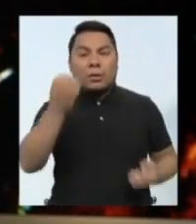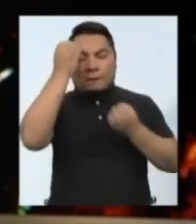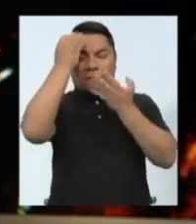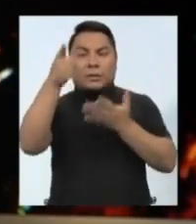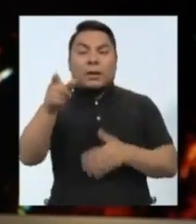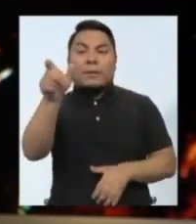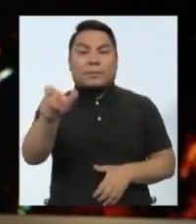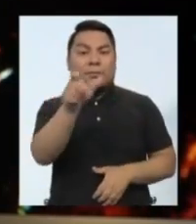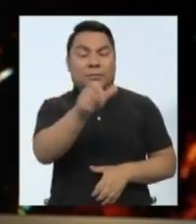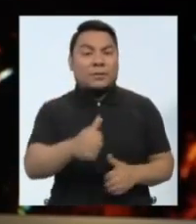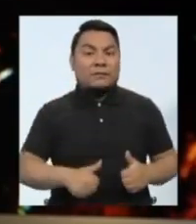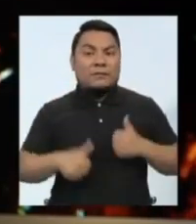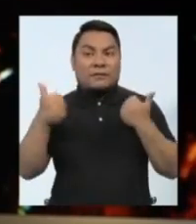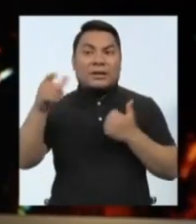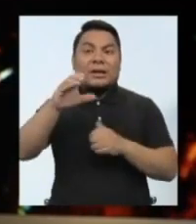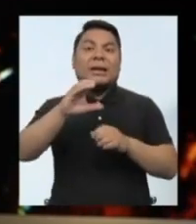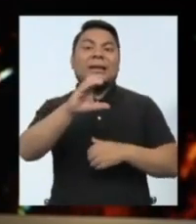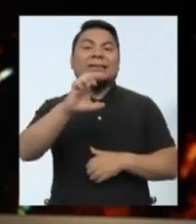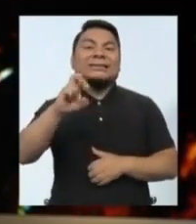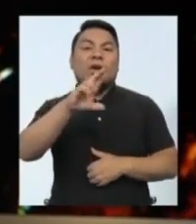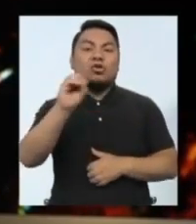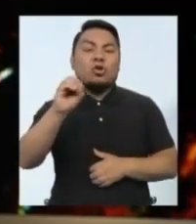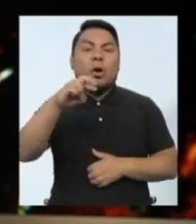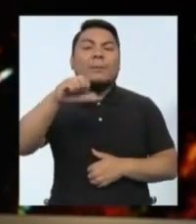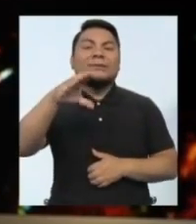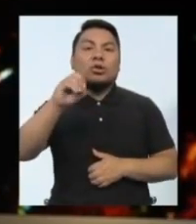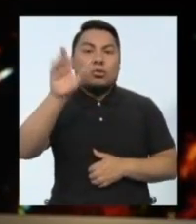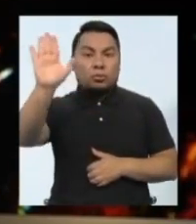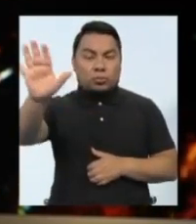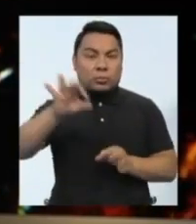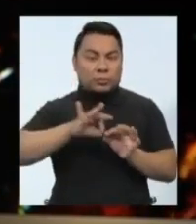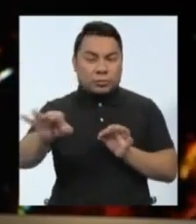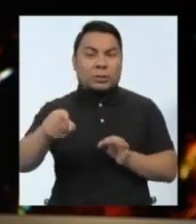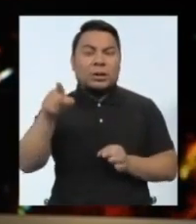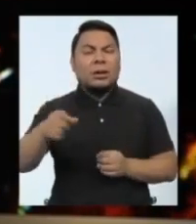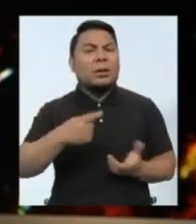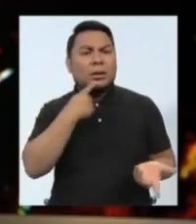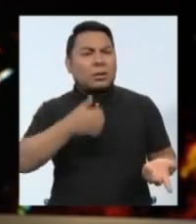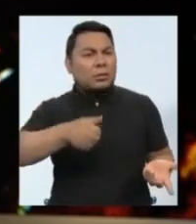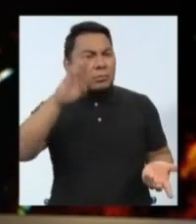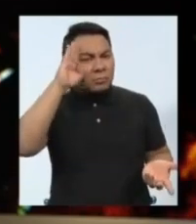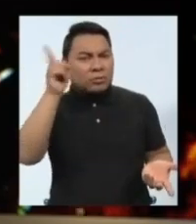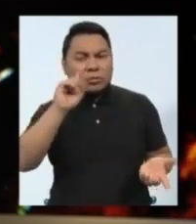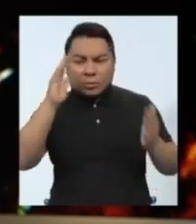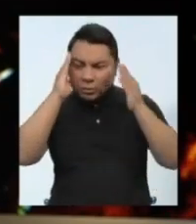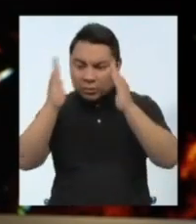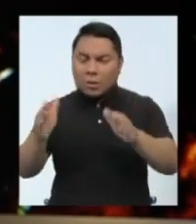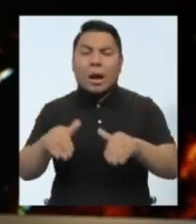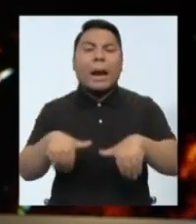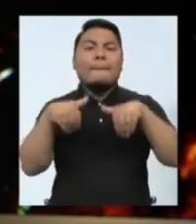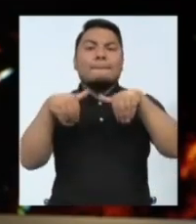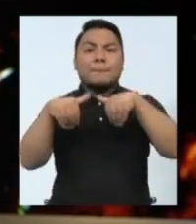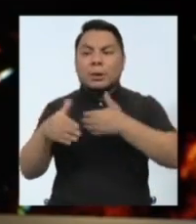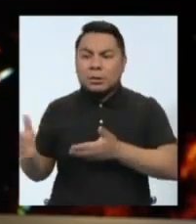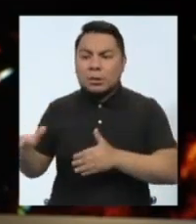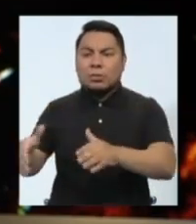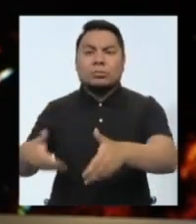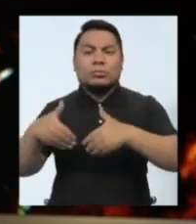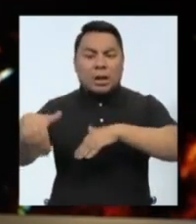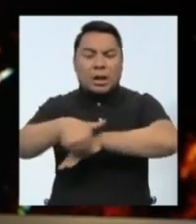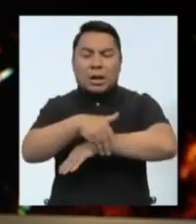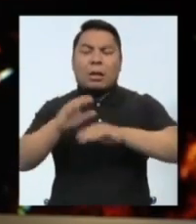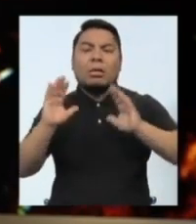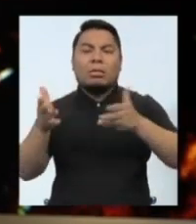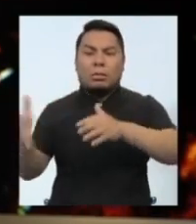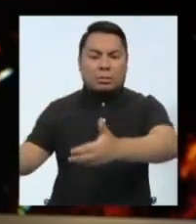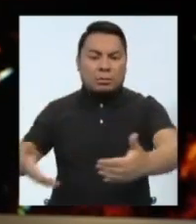Los residentes de Cerro de Pasco denuncian que la municipalidad de la ciudad no da una buena atención a los perros que son recogidos de sus calles. Los